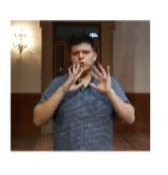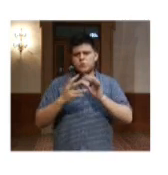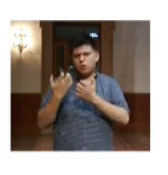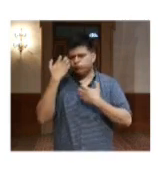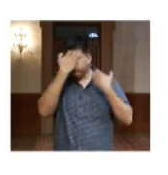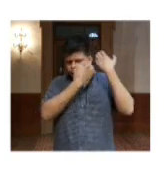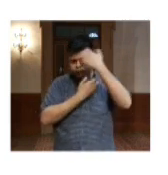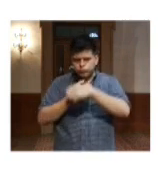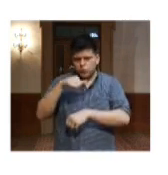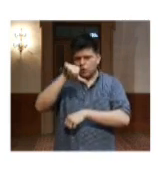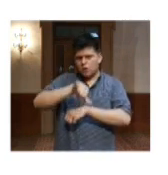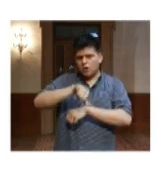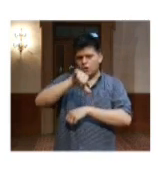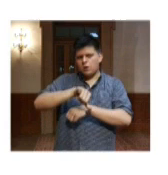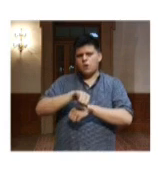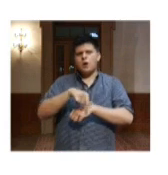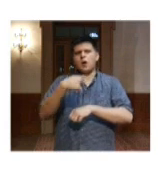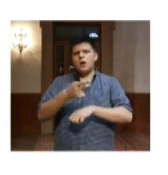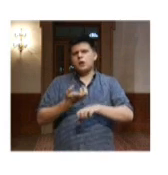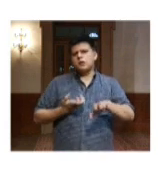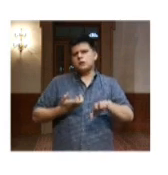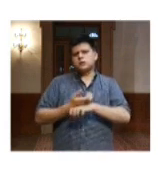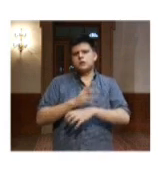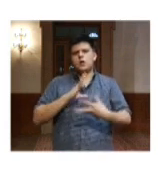el estado un total de